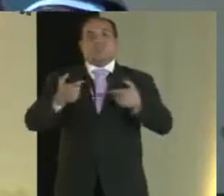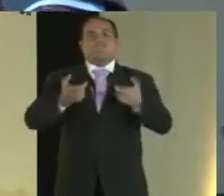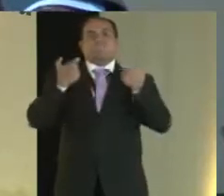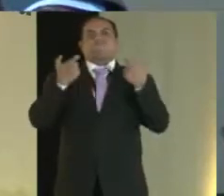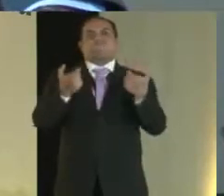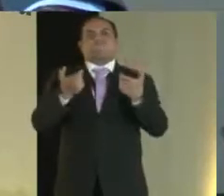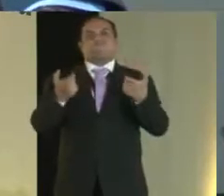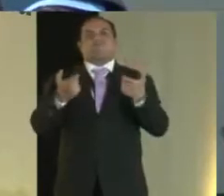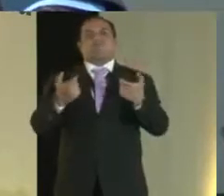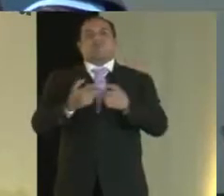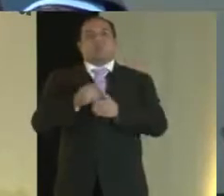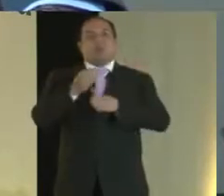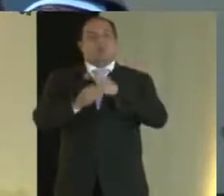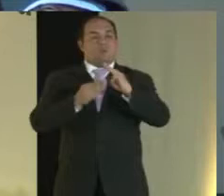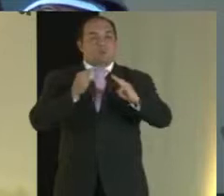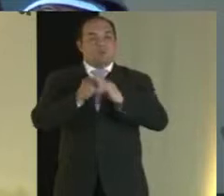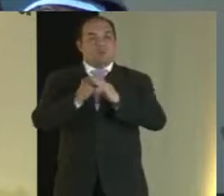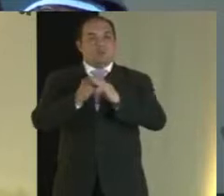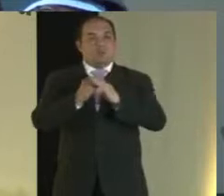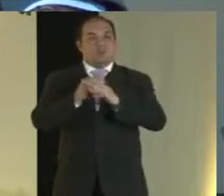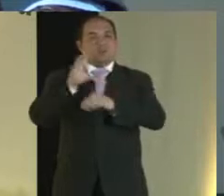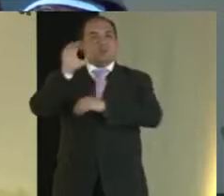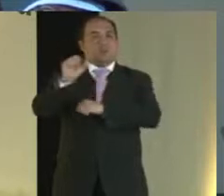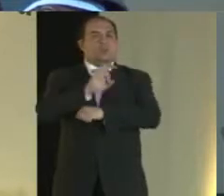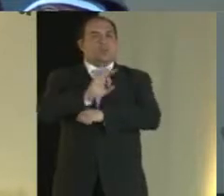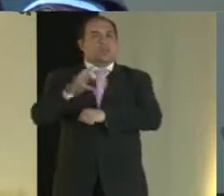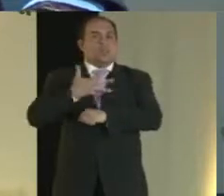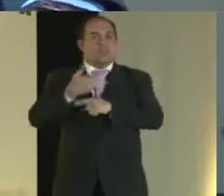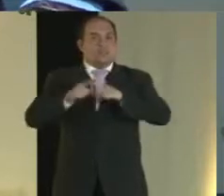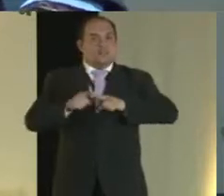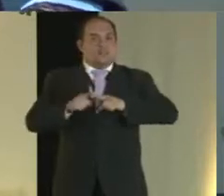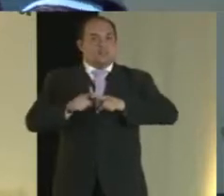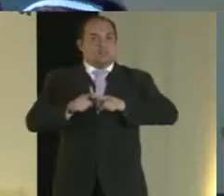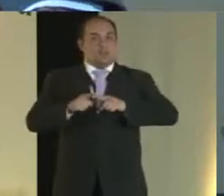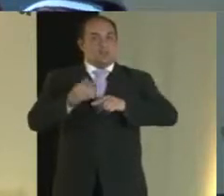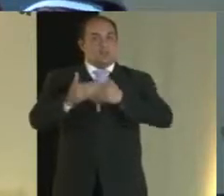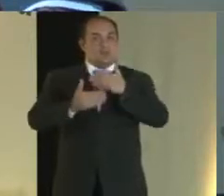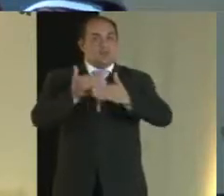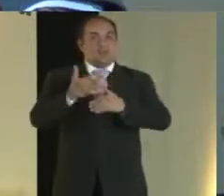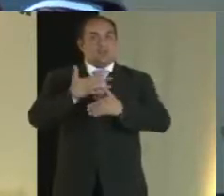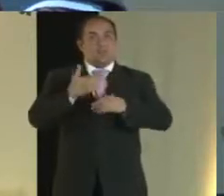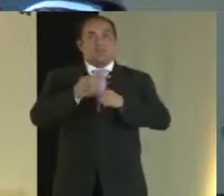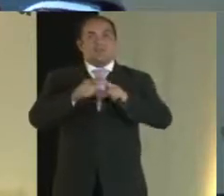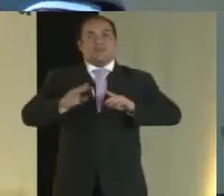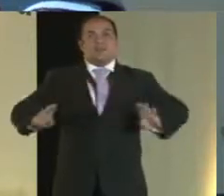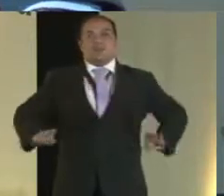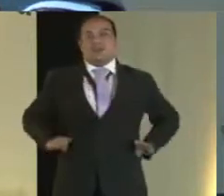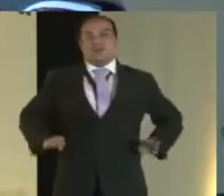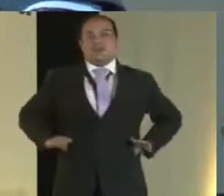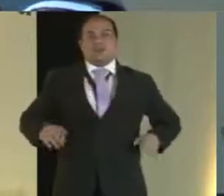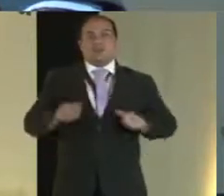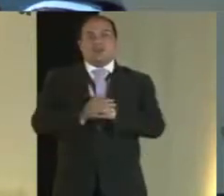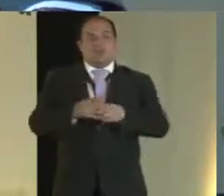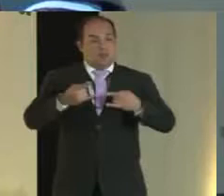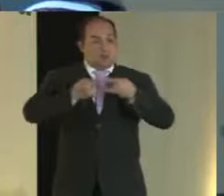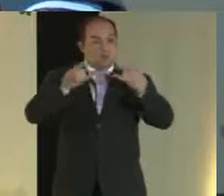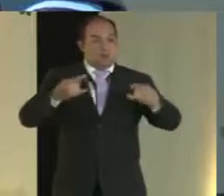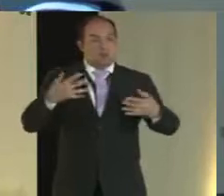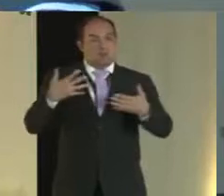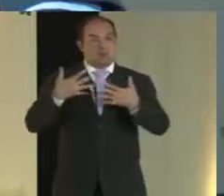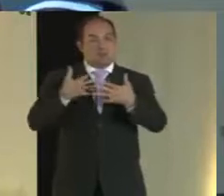mundo. Los sindicatos pueden jugar distintos papeles y tener distintas características a lo largo de la